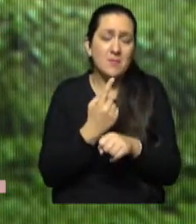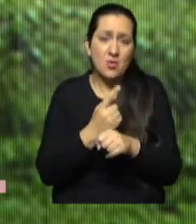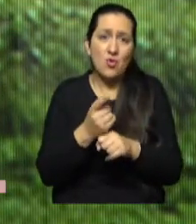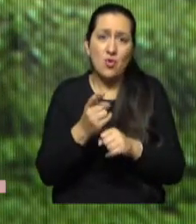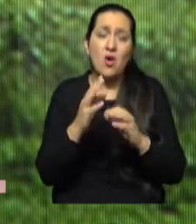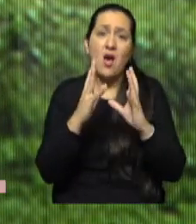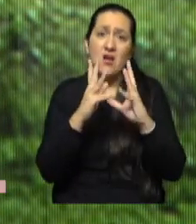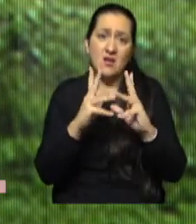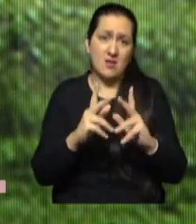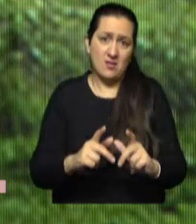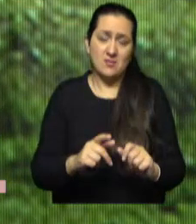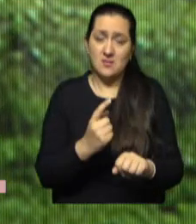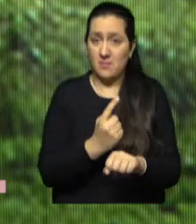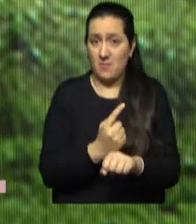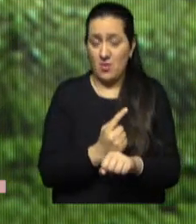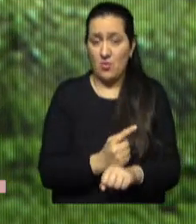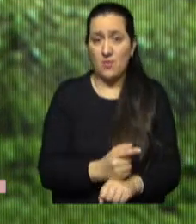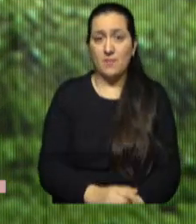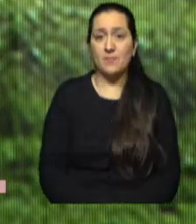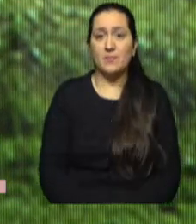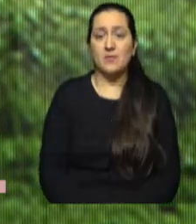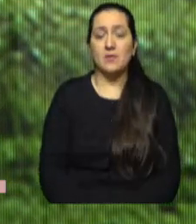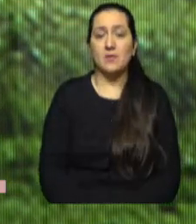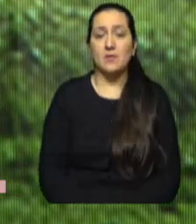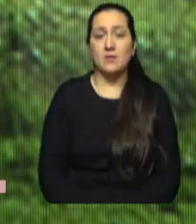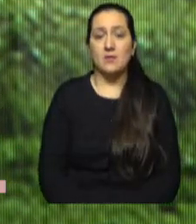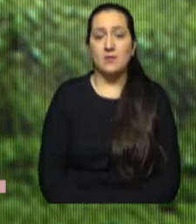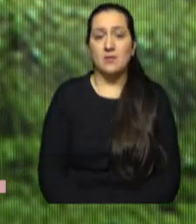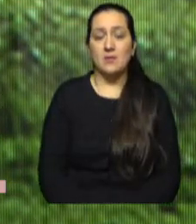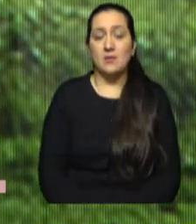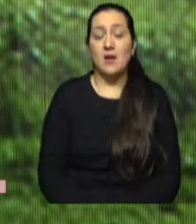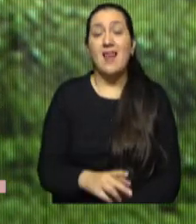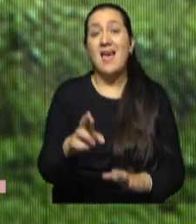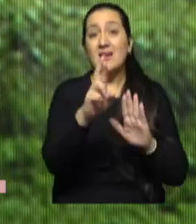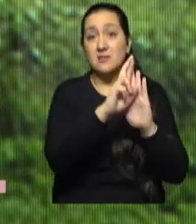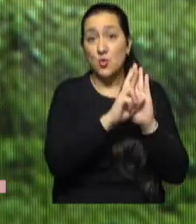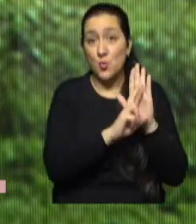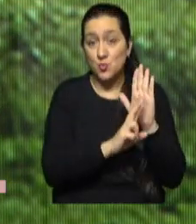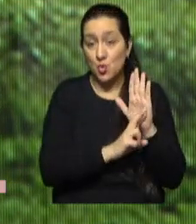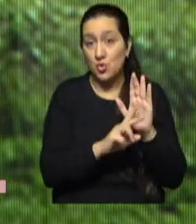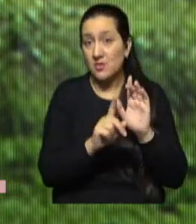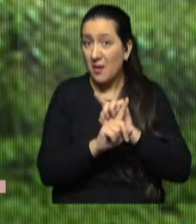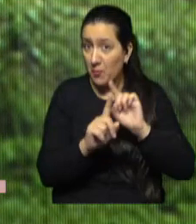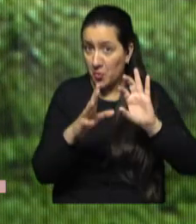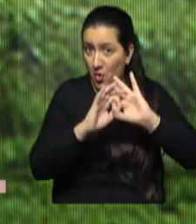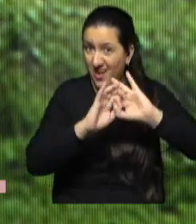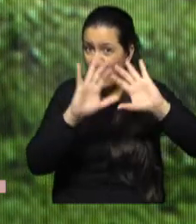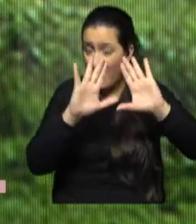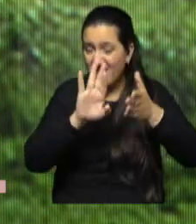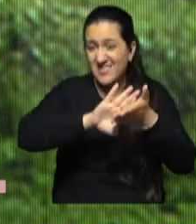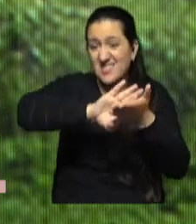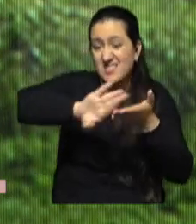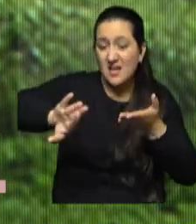va a ver que laudarlas bien este de hecho la propia resolución no es Clara Que se saque